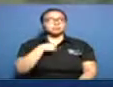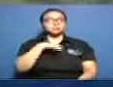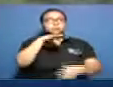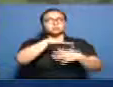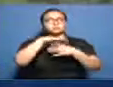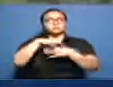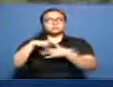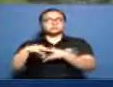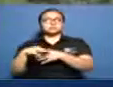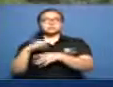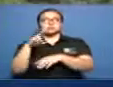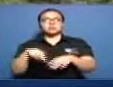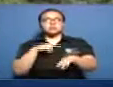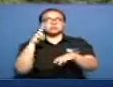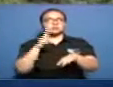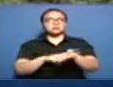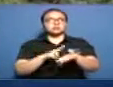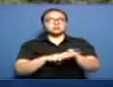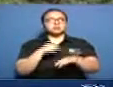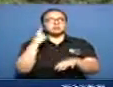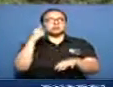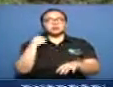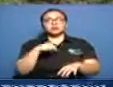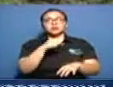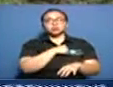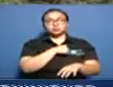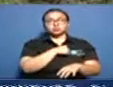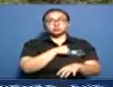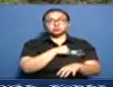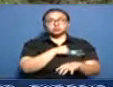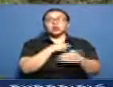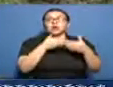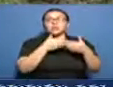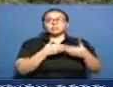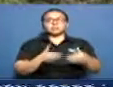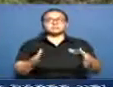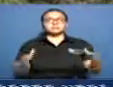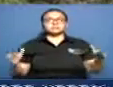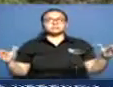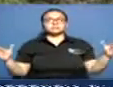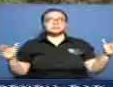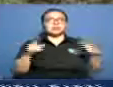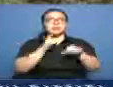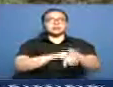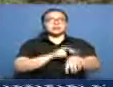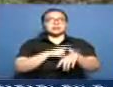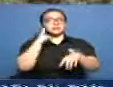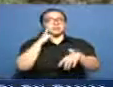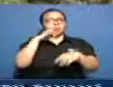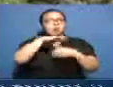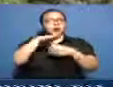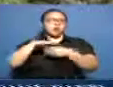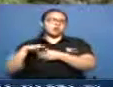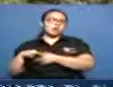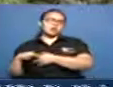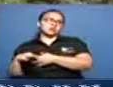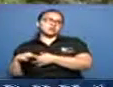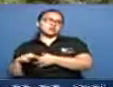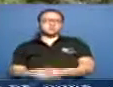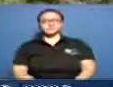nacional. El gran día de la reforestación para nosotros es como la apertura de la época de reforestación. Okay. Nosotros, este